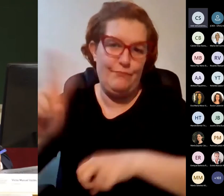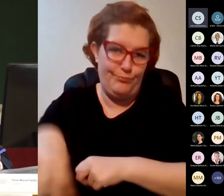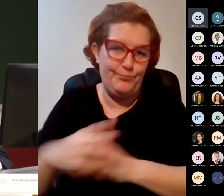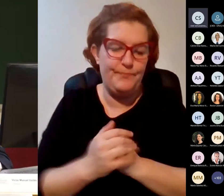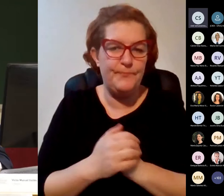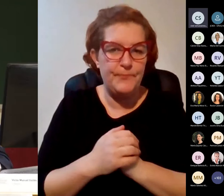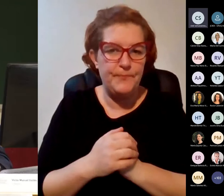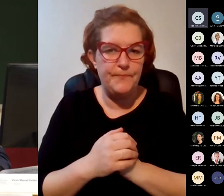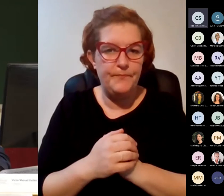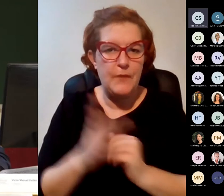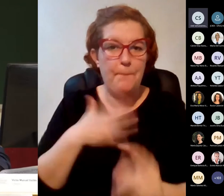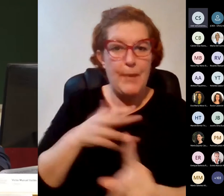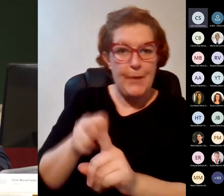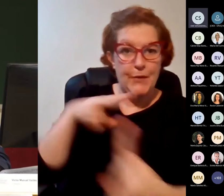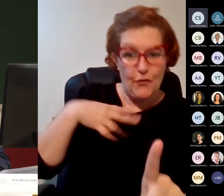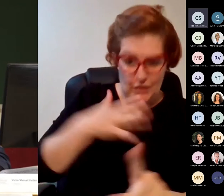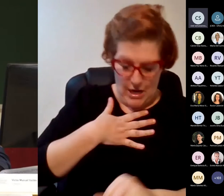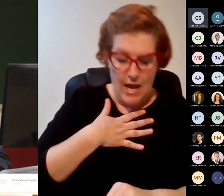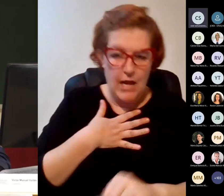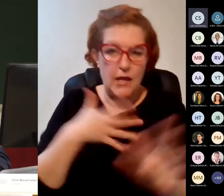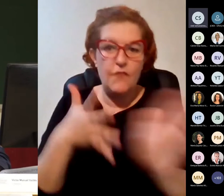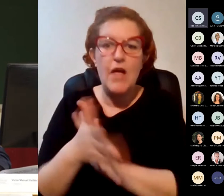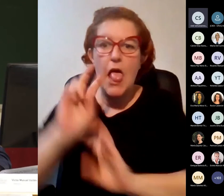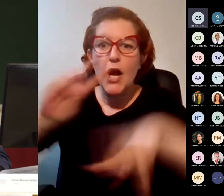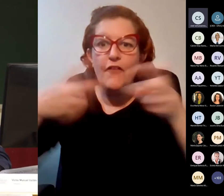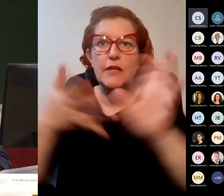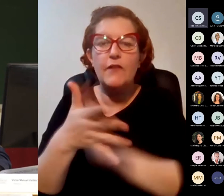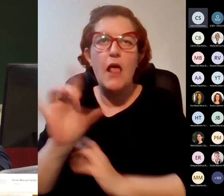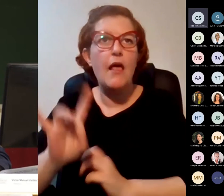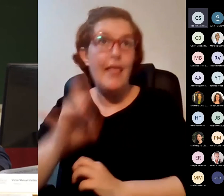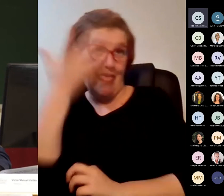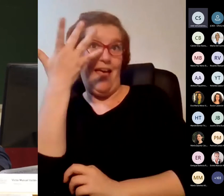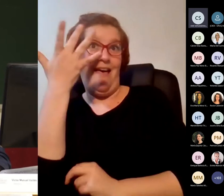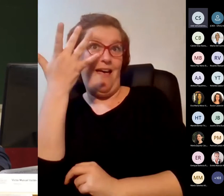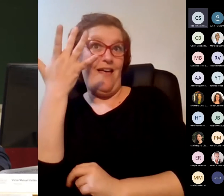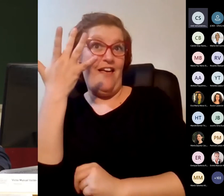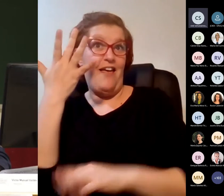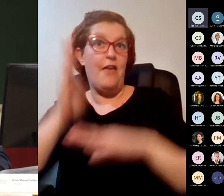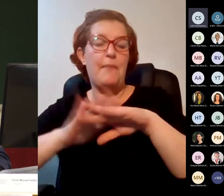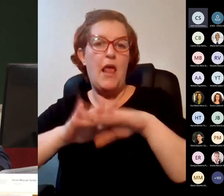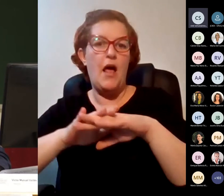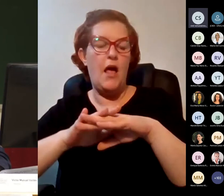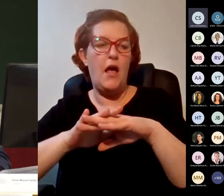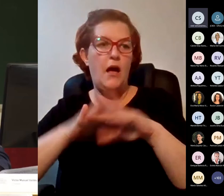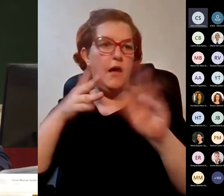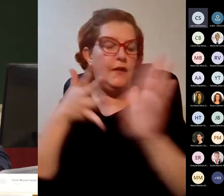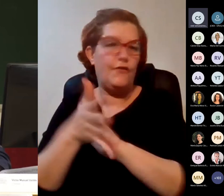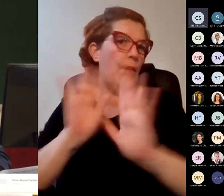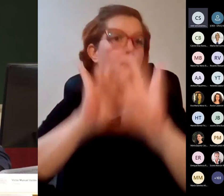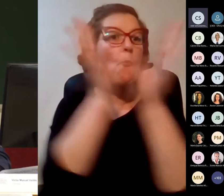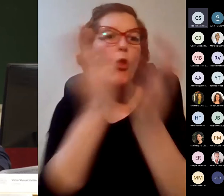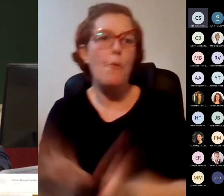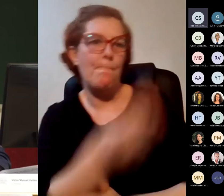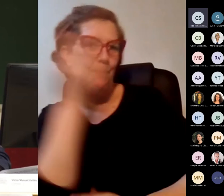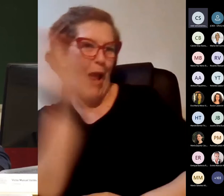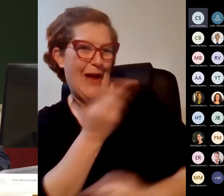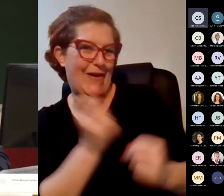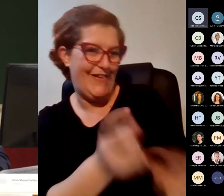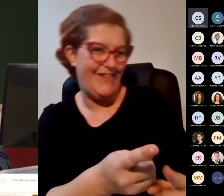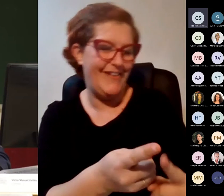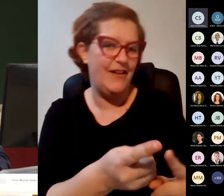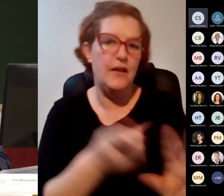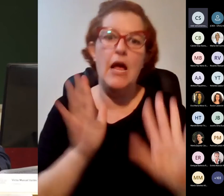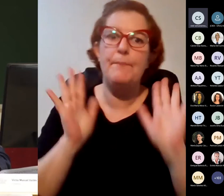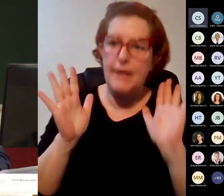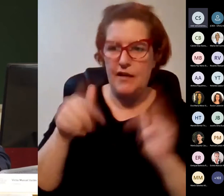de vista innovar está en una idea en principio va a cambiar y mejorar el mundo desde luego aunque